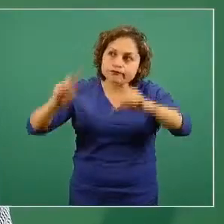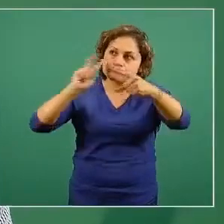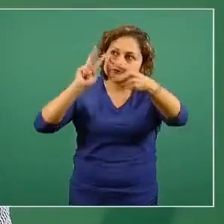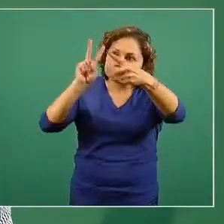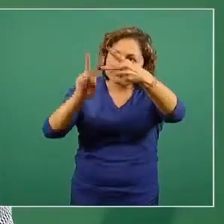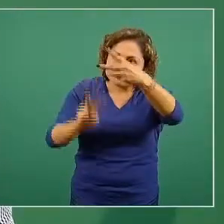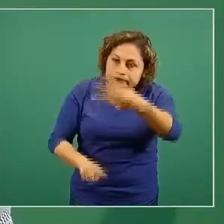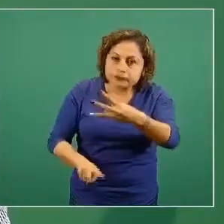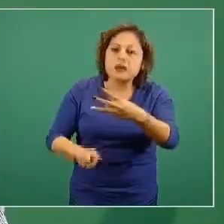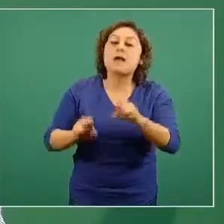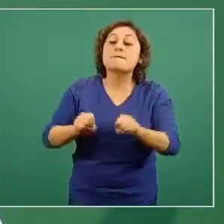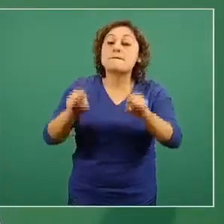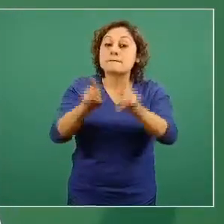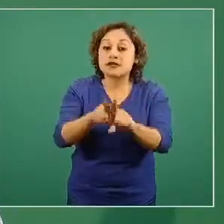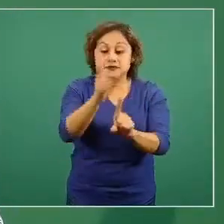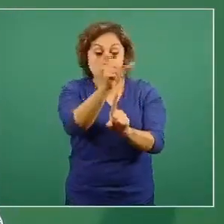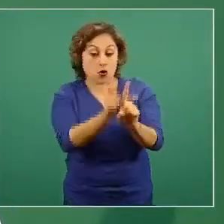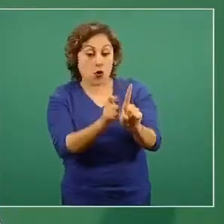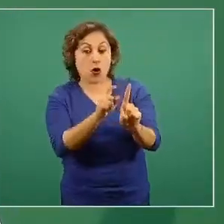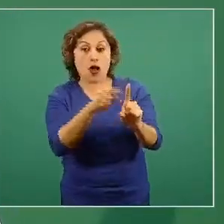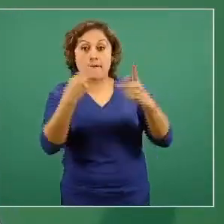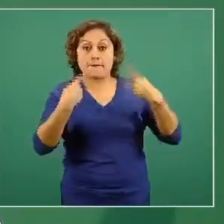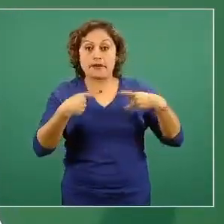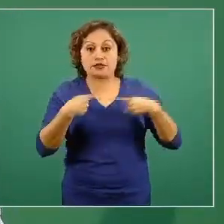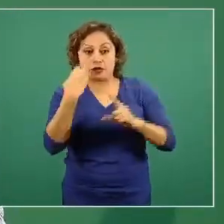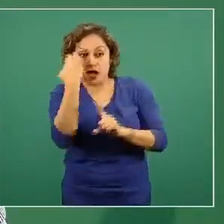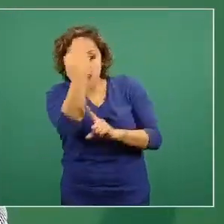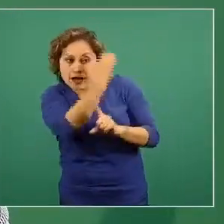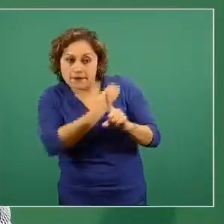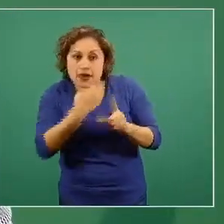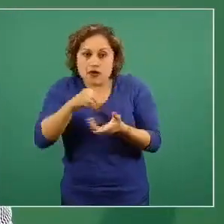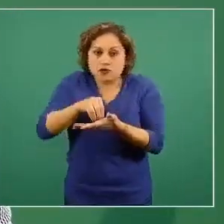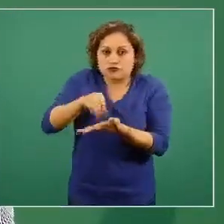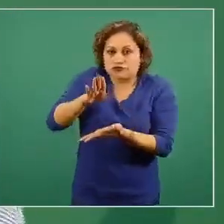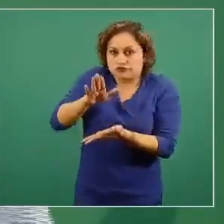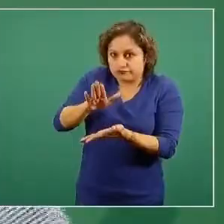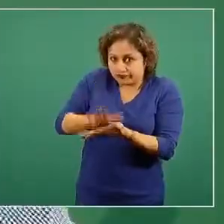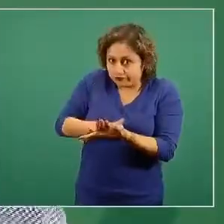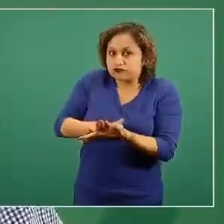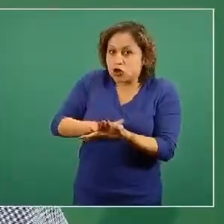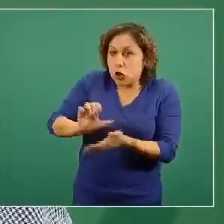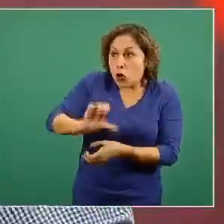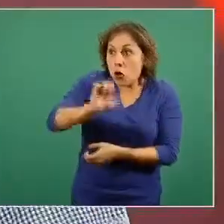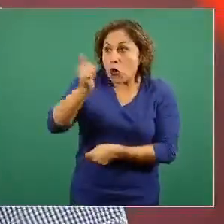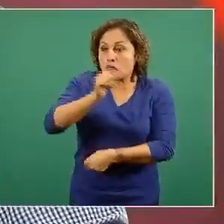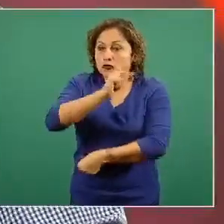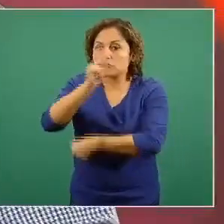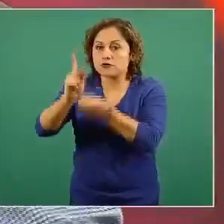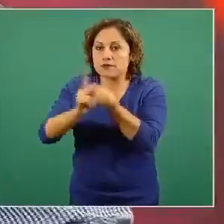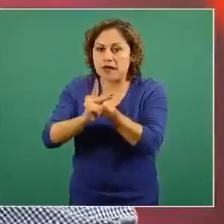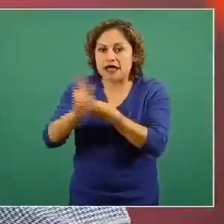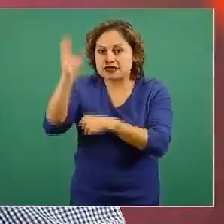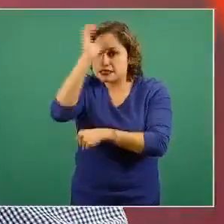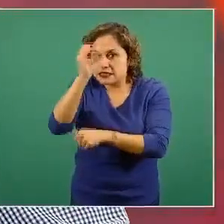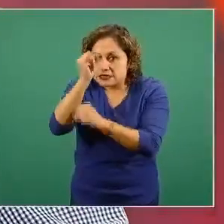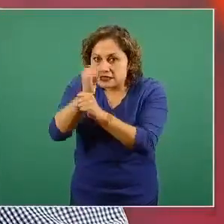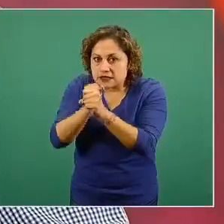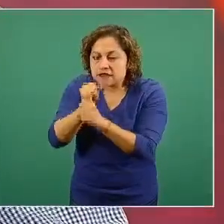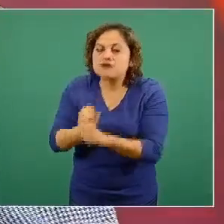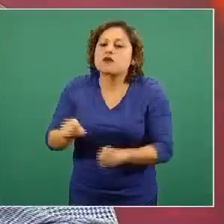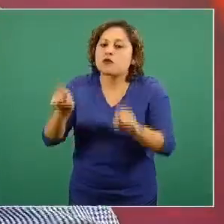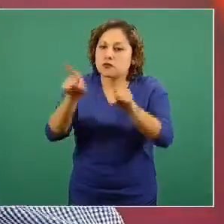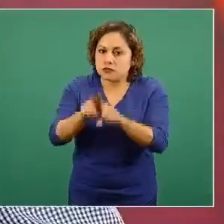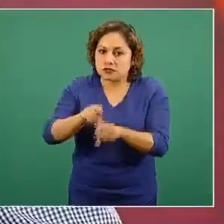persona, precisamente para poder hacer los análisis correspondientes, no solamente en un país, sino contemplando cómo se está comportando